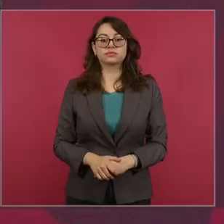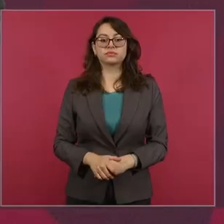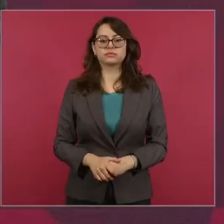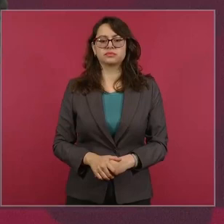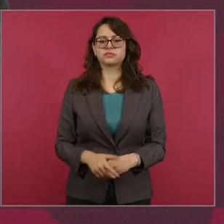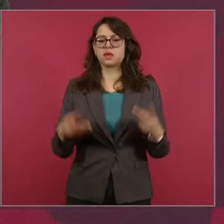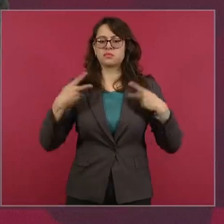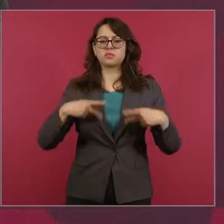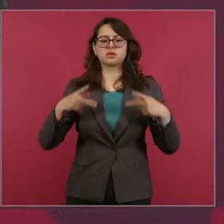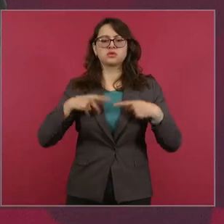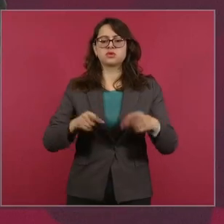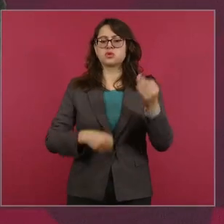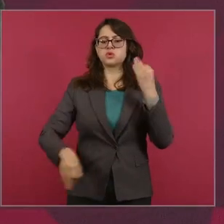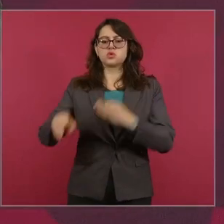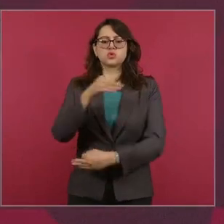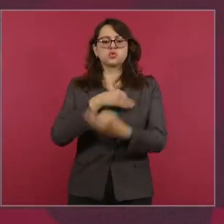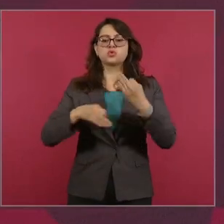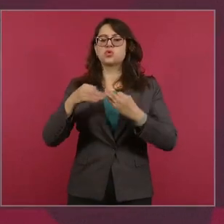son libres.